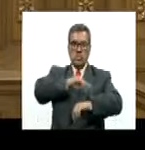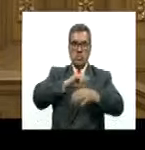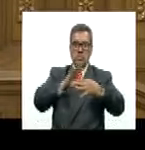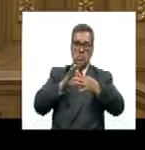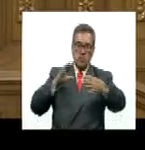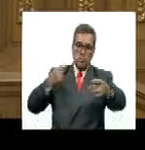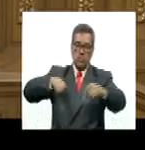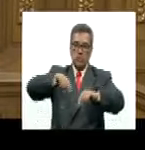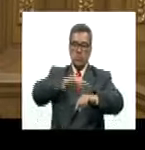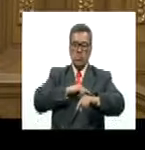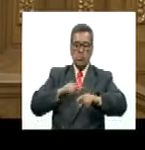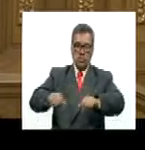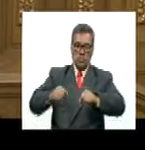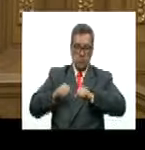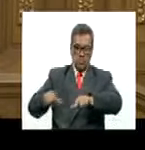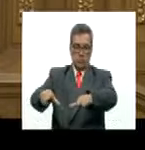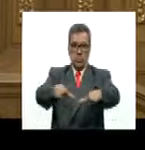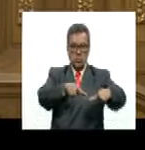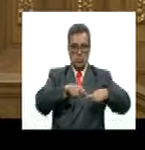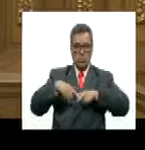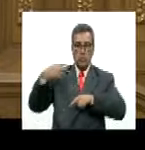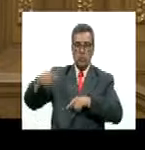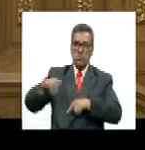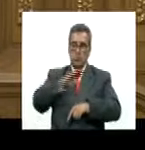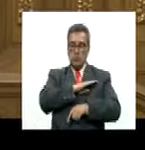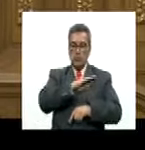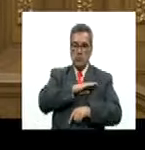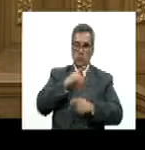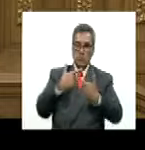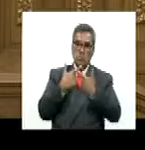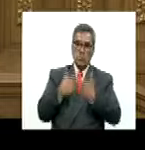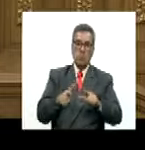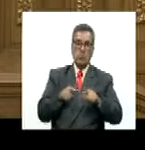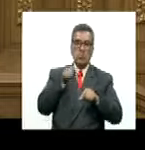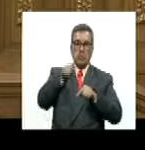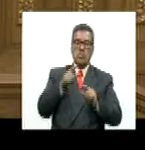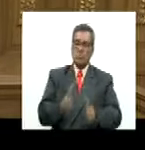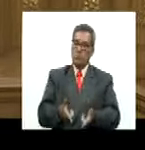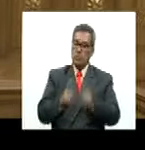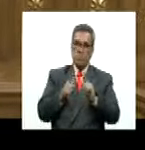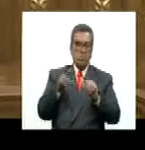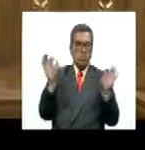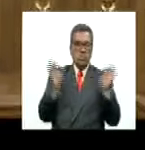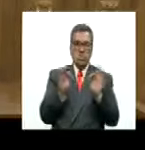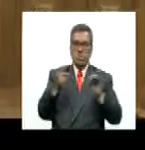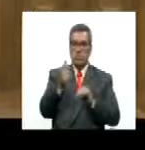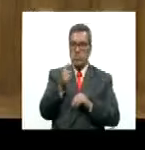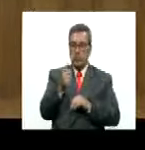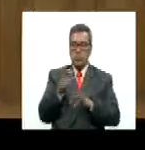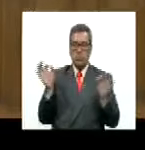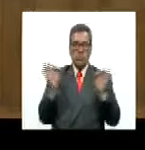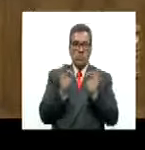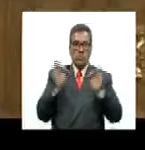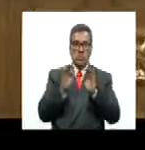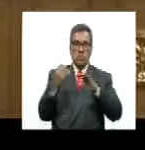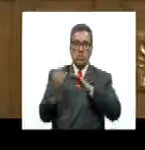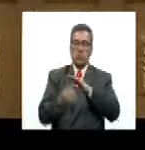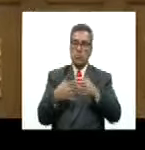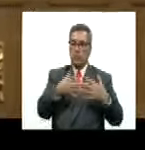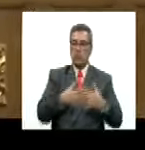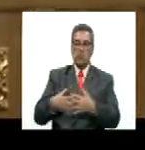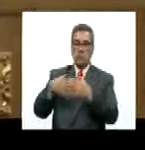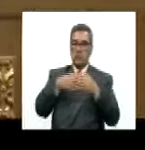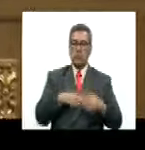independencia, de nuestra soberanía, de nuestro derecho a ser libre. No le vamos a permitir ni tantico así ni al Imperio